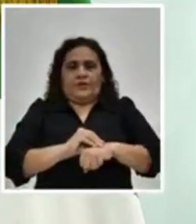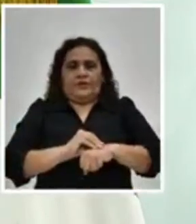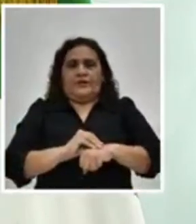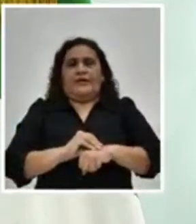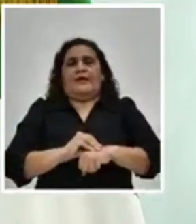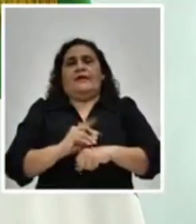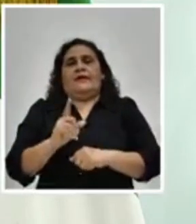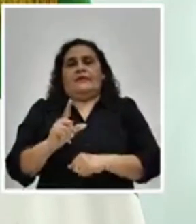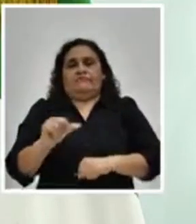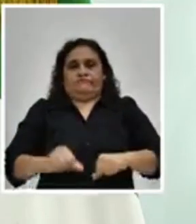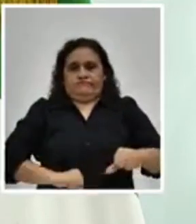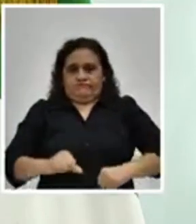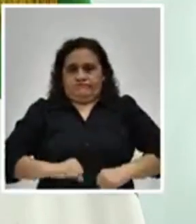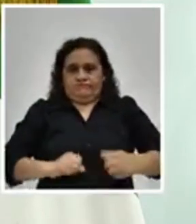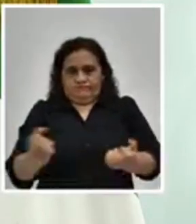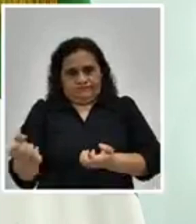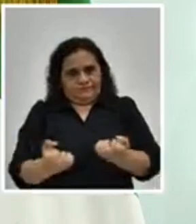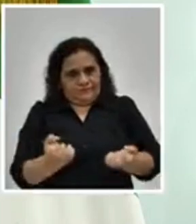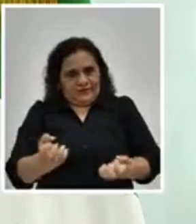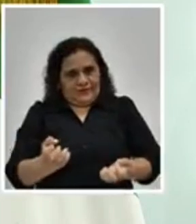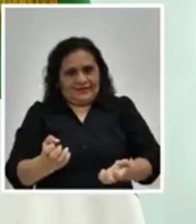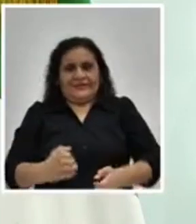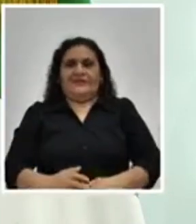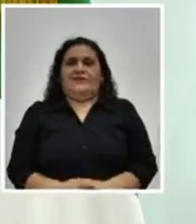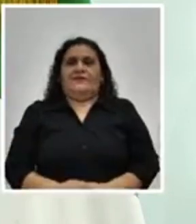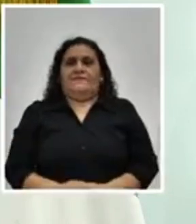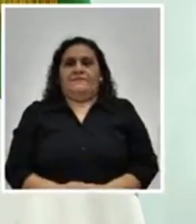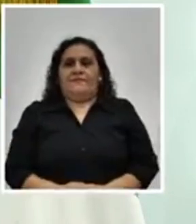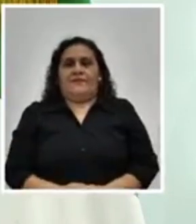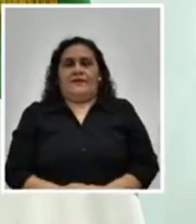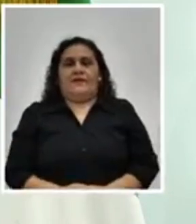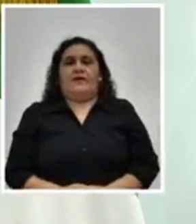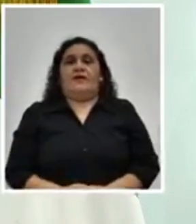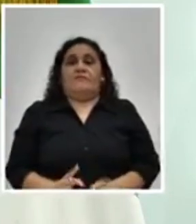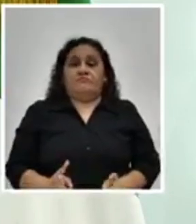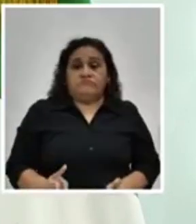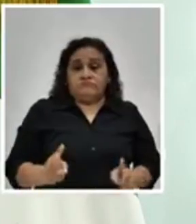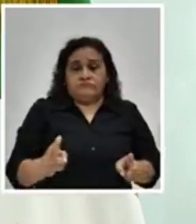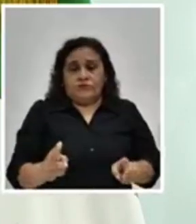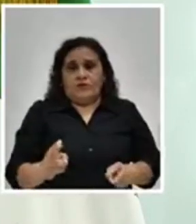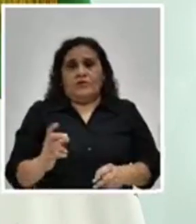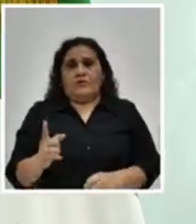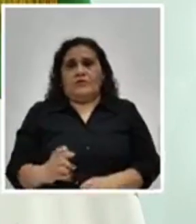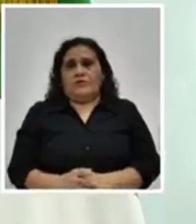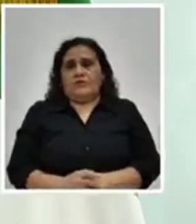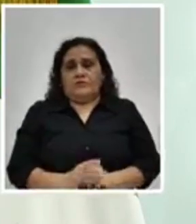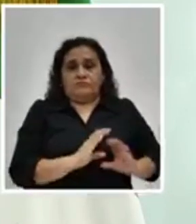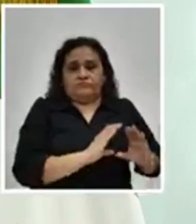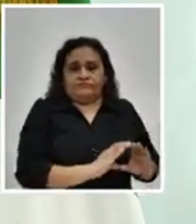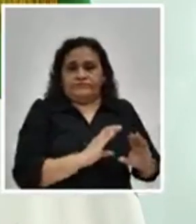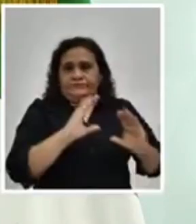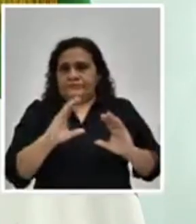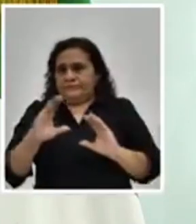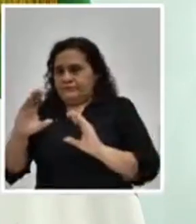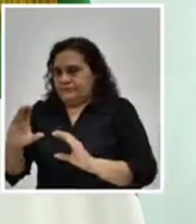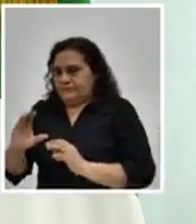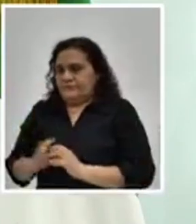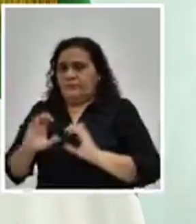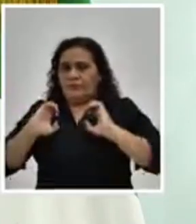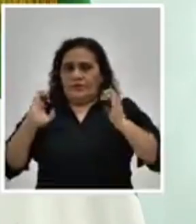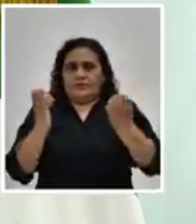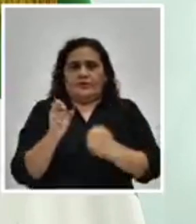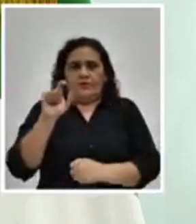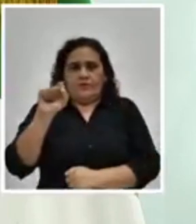física. En el periodo que se informa, se inauguraron las obras de mantenimiento de conservación del Estadio 20 de